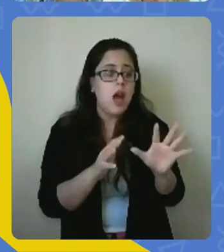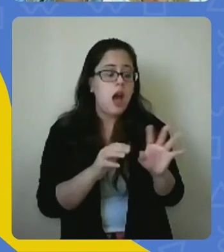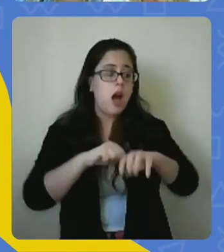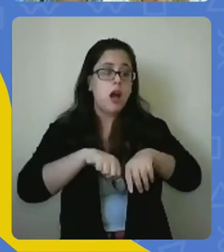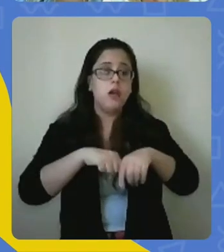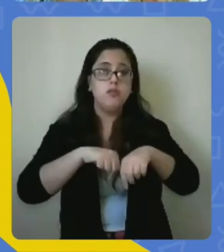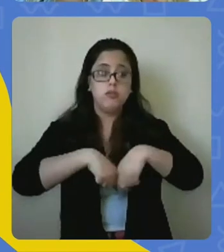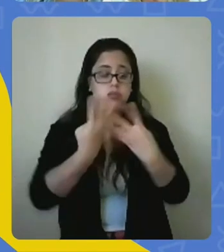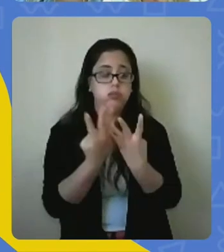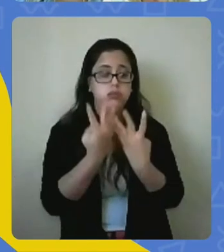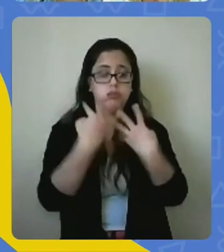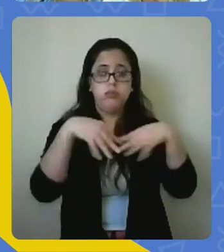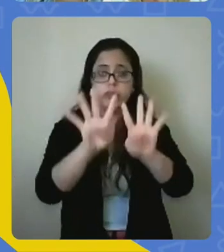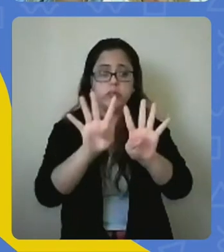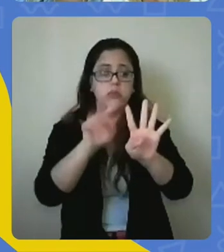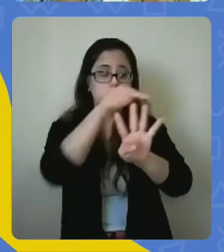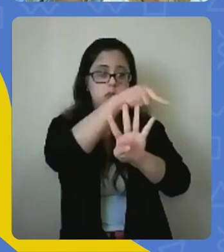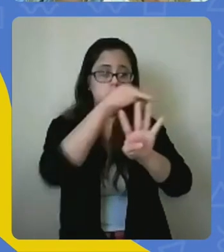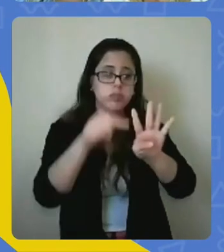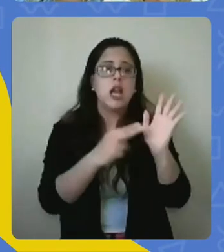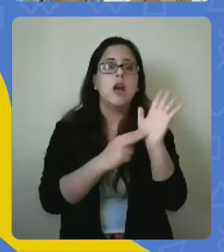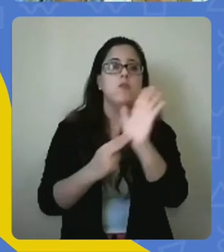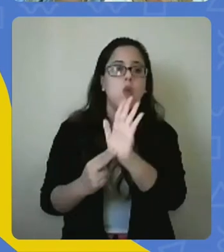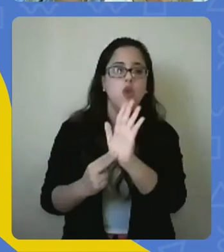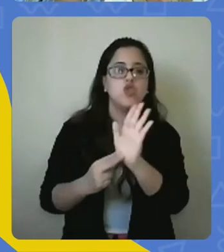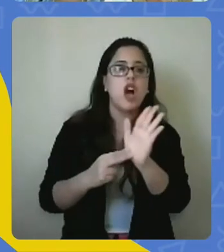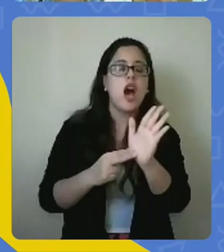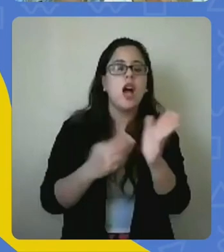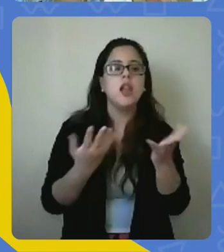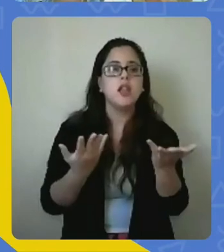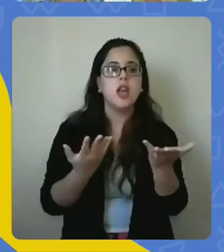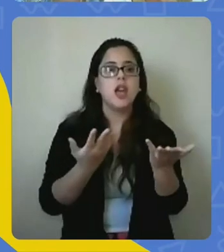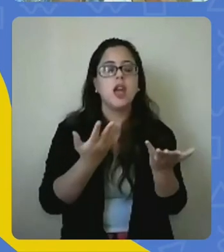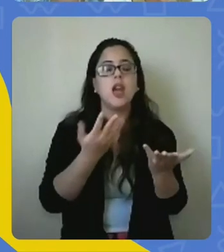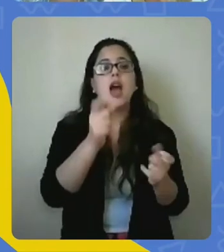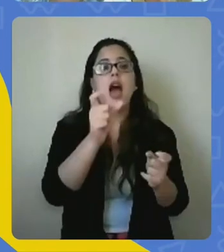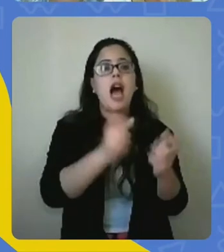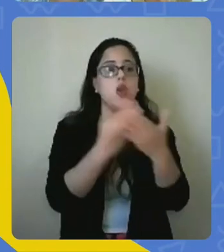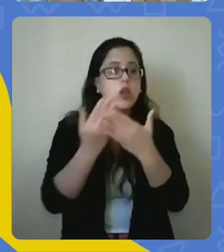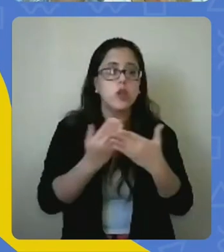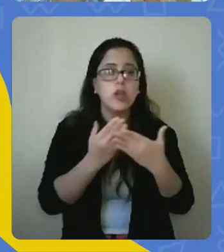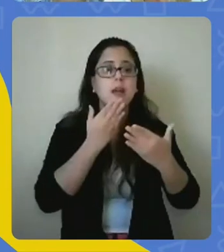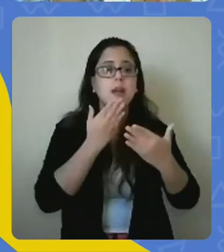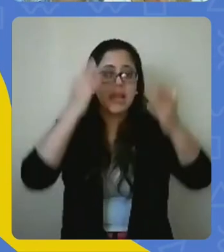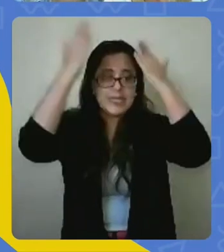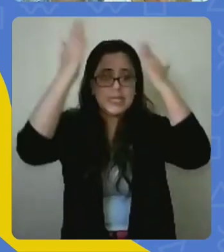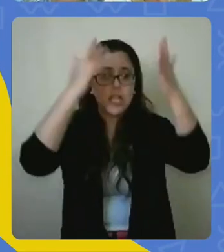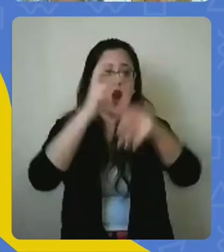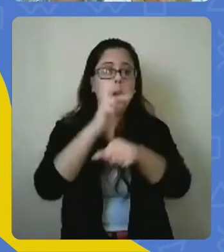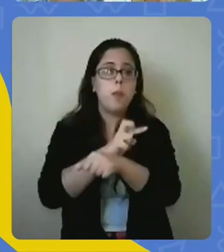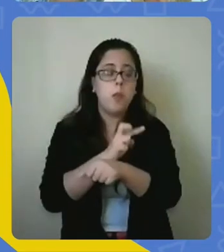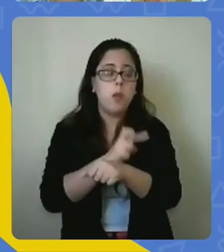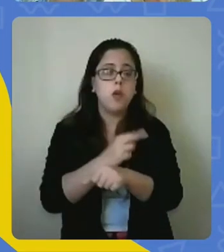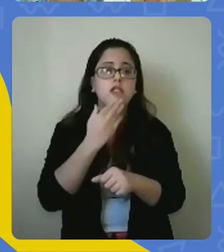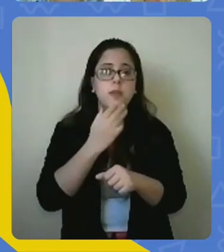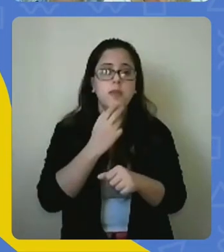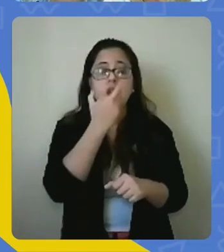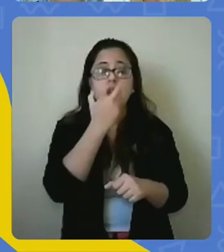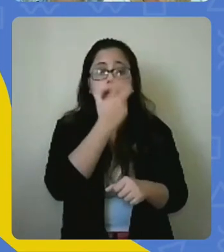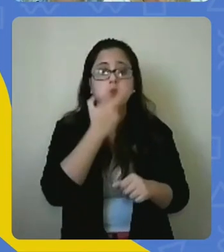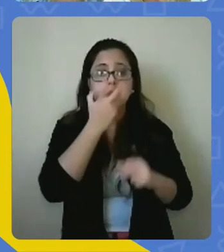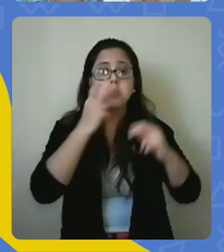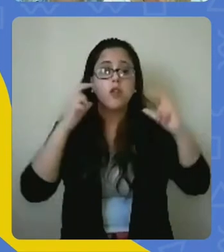trabajar con los estudiantes o las psicopedagogas. También, por ejemplo, juegos de este tipo lo ocupan fonoaudiólogos, fonoaudiólogas